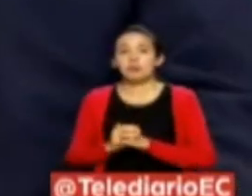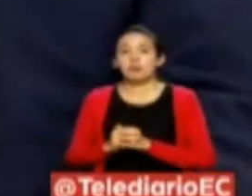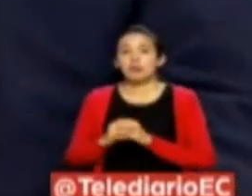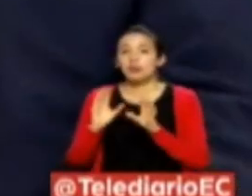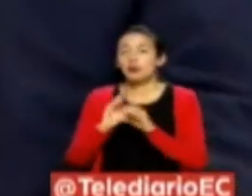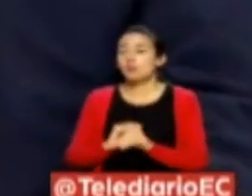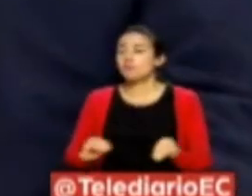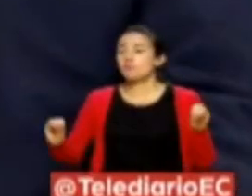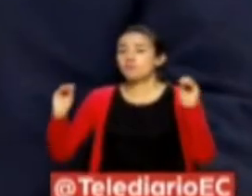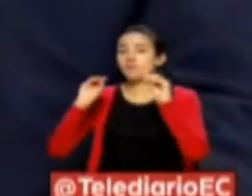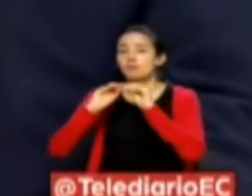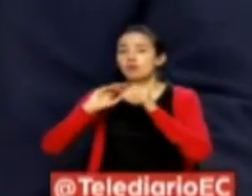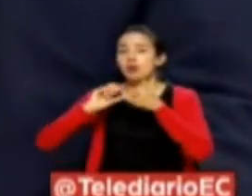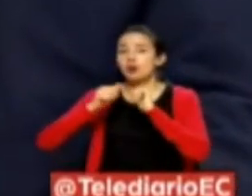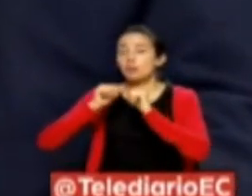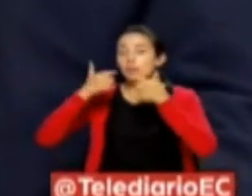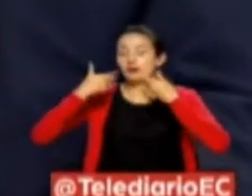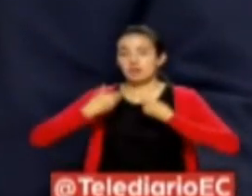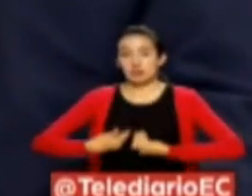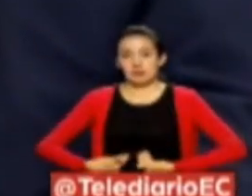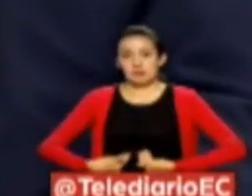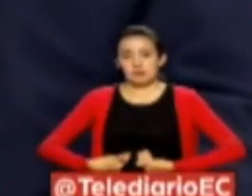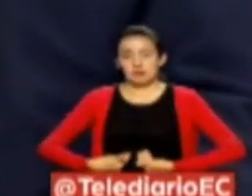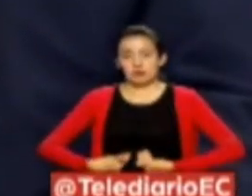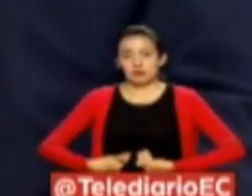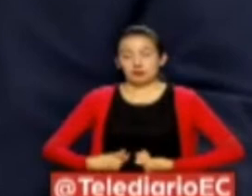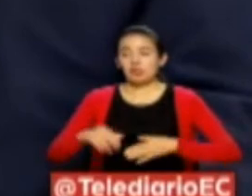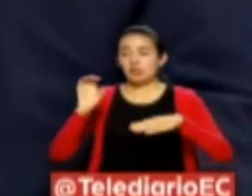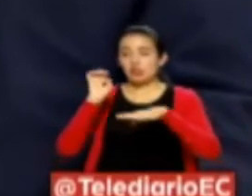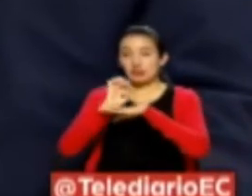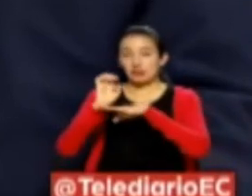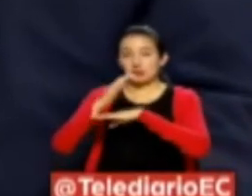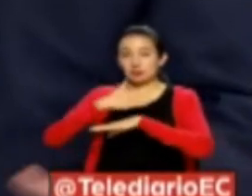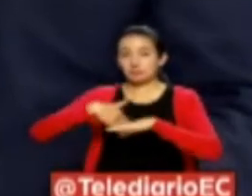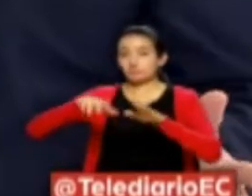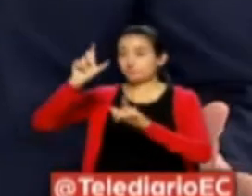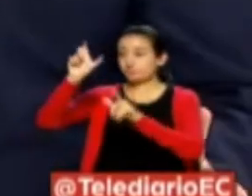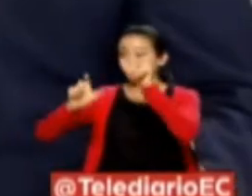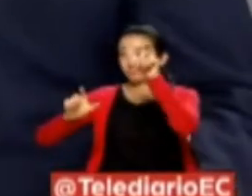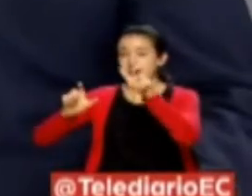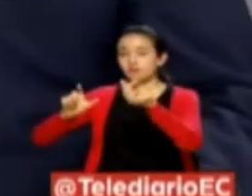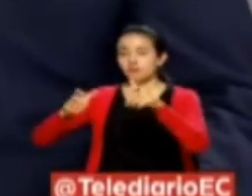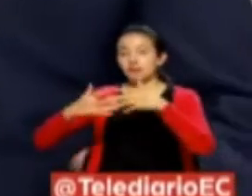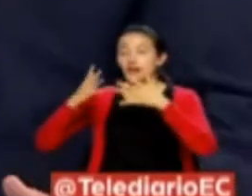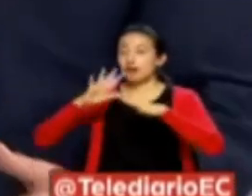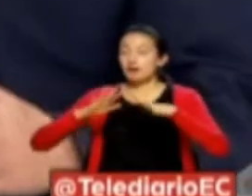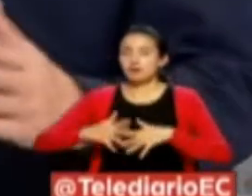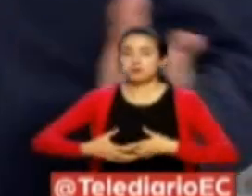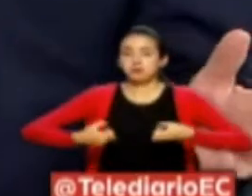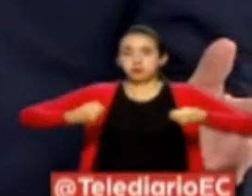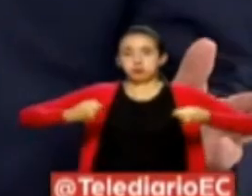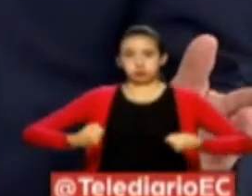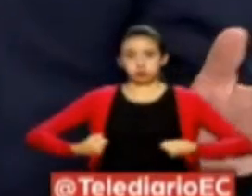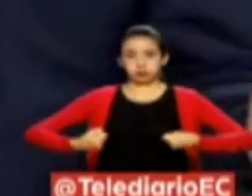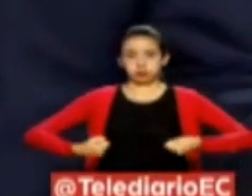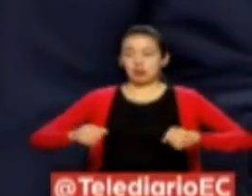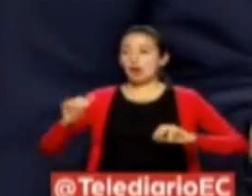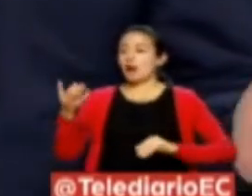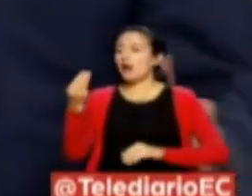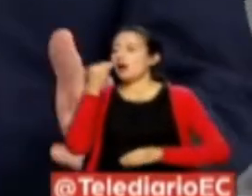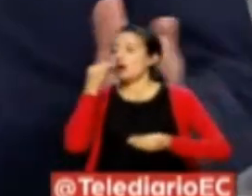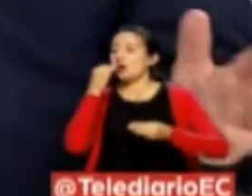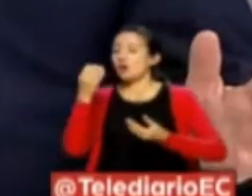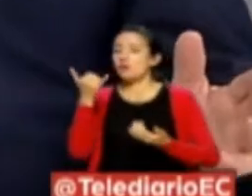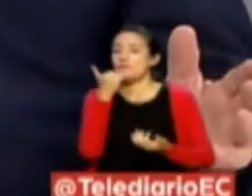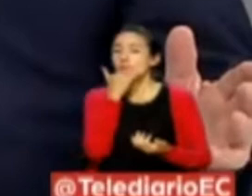a la masificación de la actividad física sobre todo en un país de gente que tiende a la obesidad a la malnutrición como en